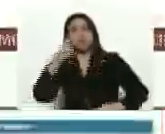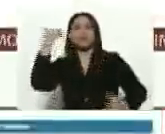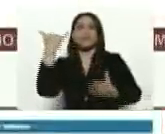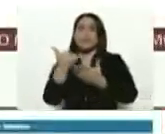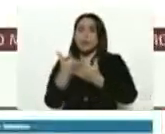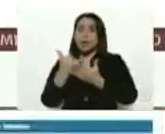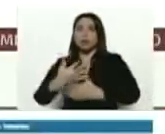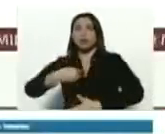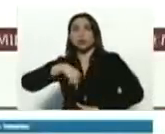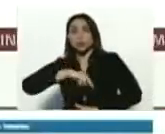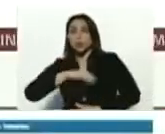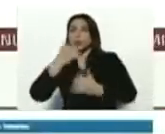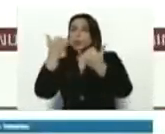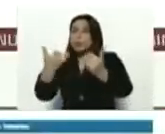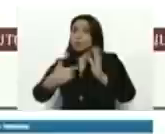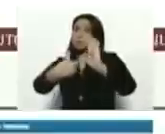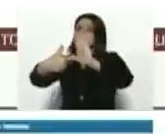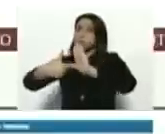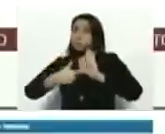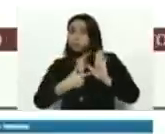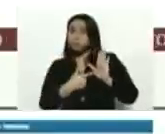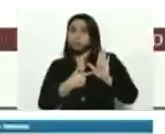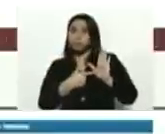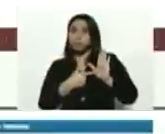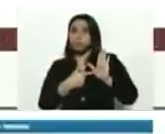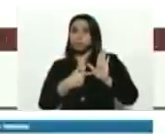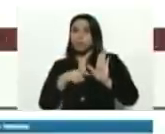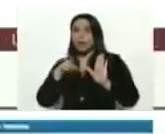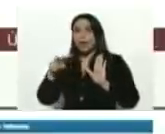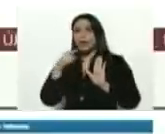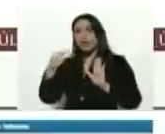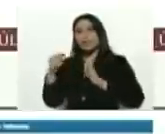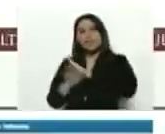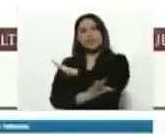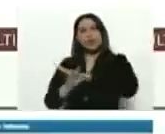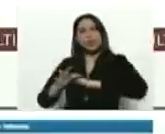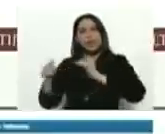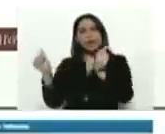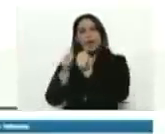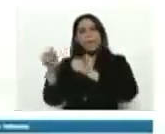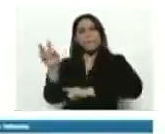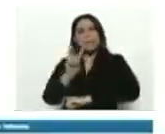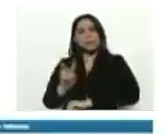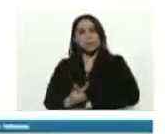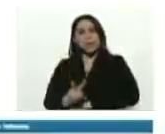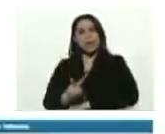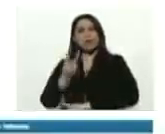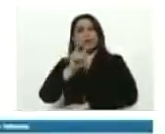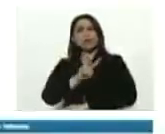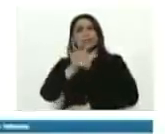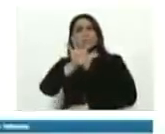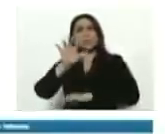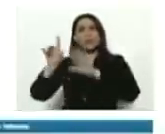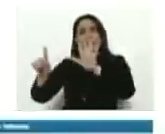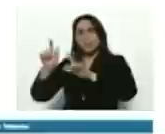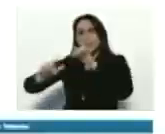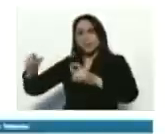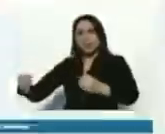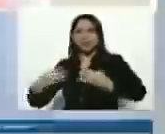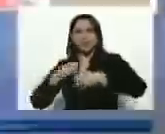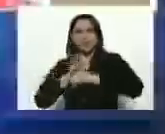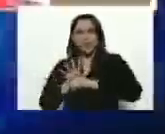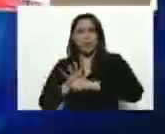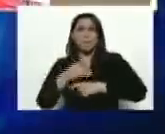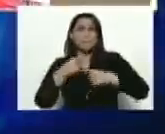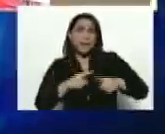que nosotros acabamos de demostrar. Ellos reportan en la frontera con Venezuela 256 casos, pero